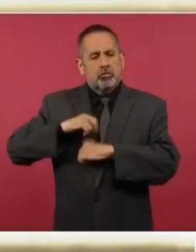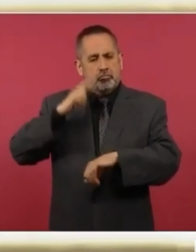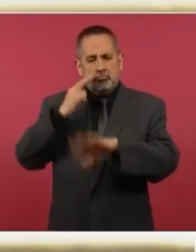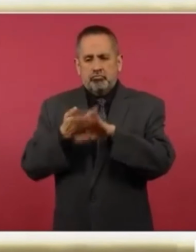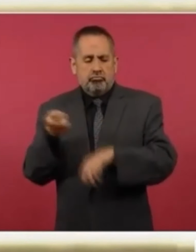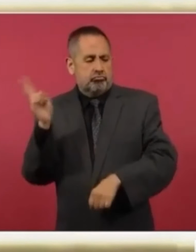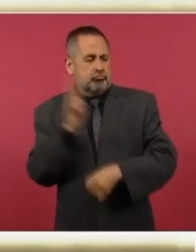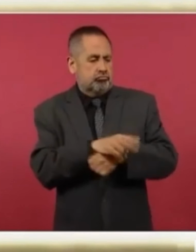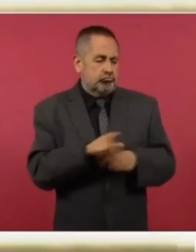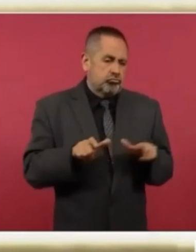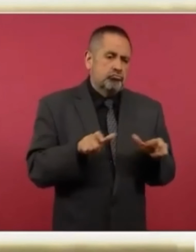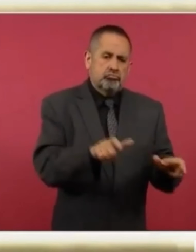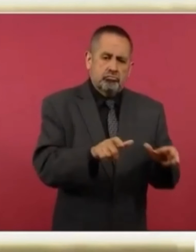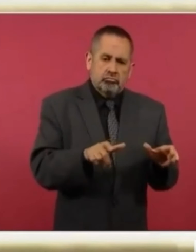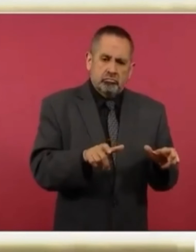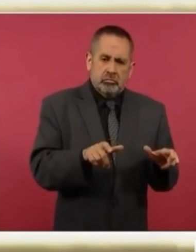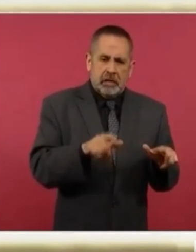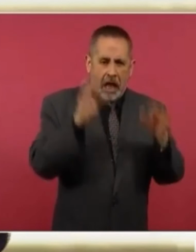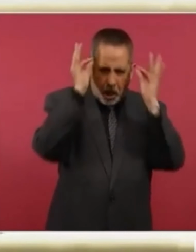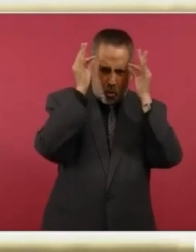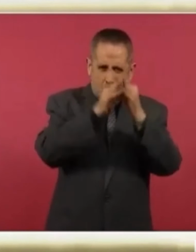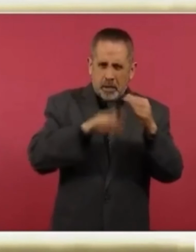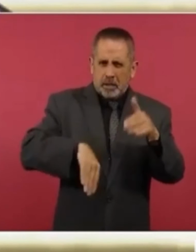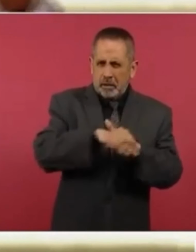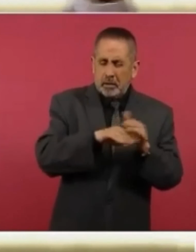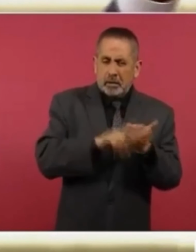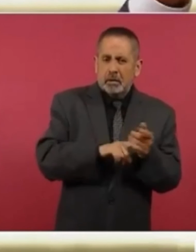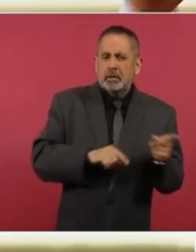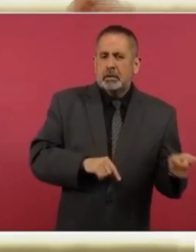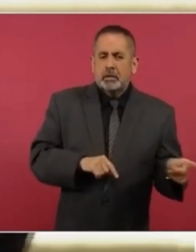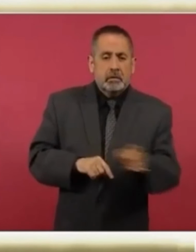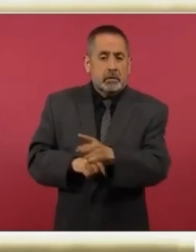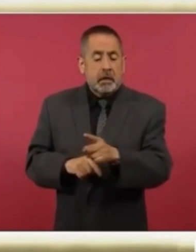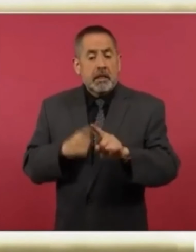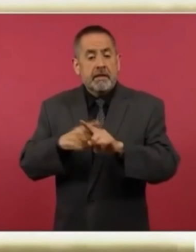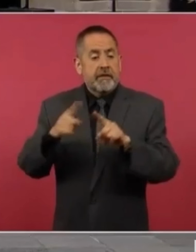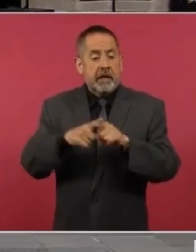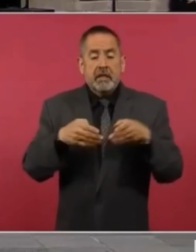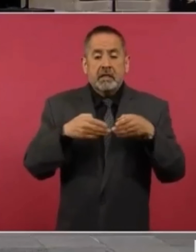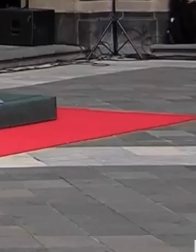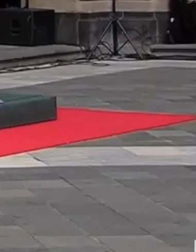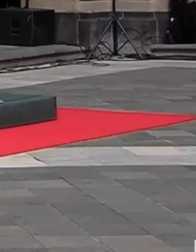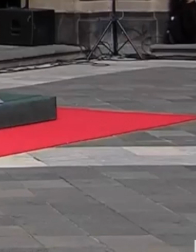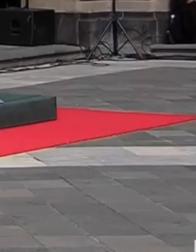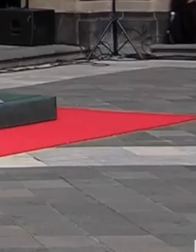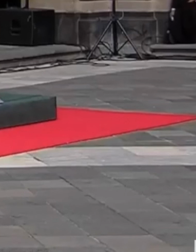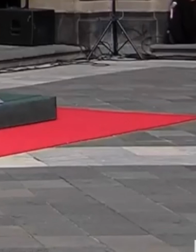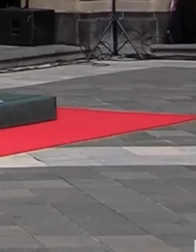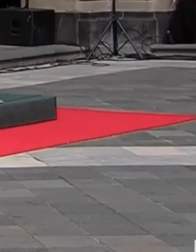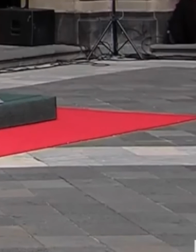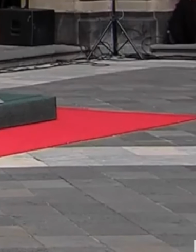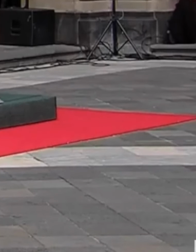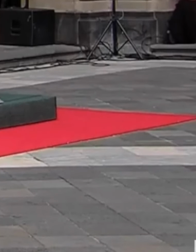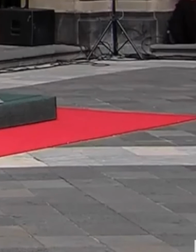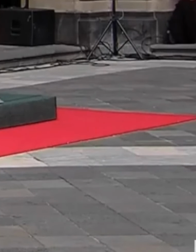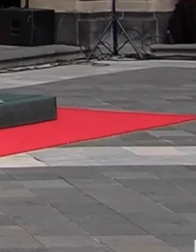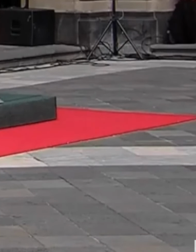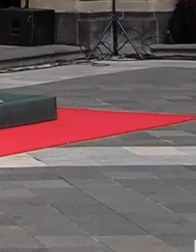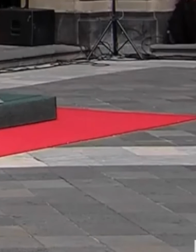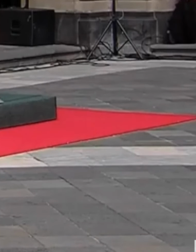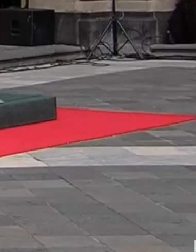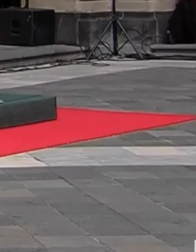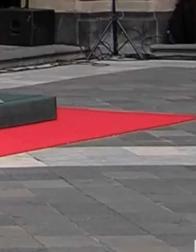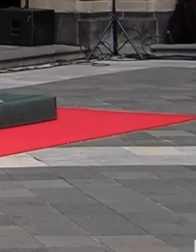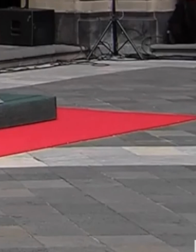de controlar esas aduanas, y todas las aduanas terrestres de la zona fronteriza están